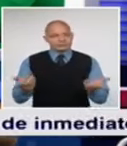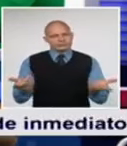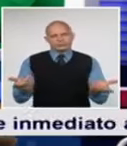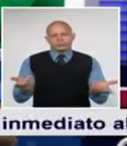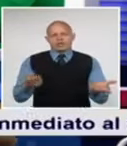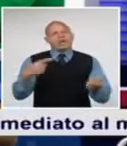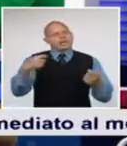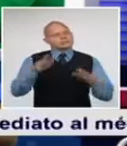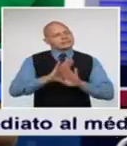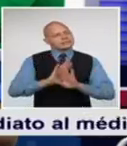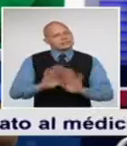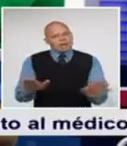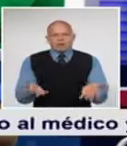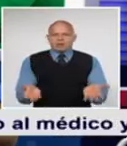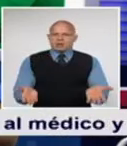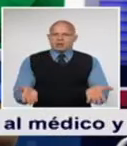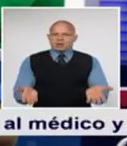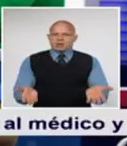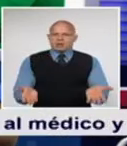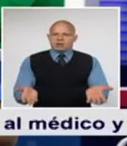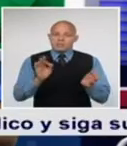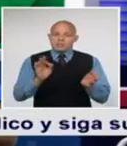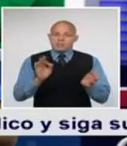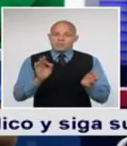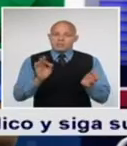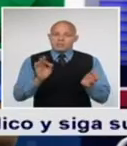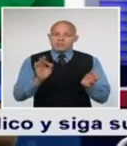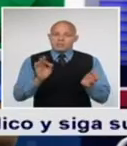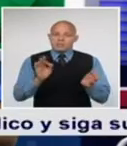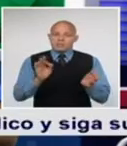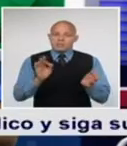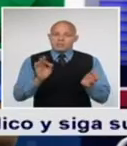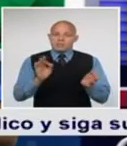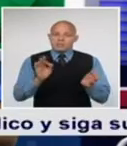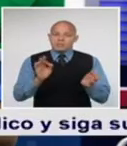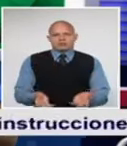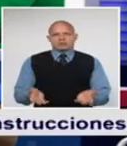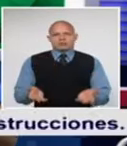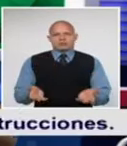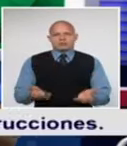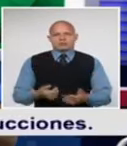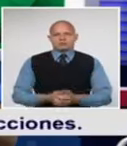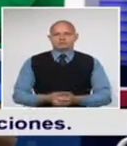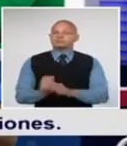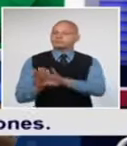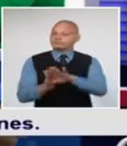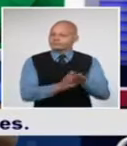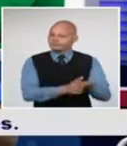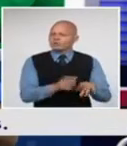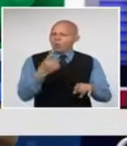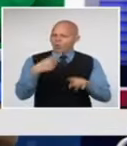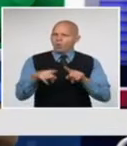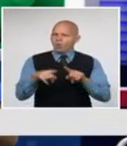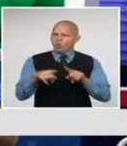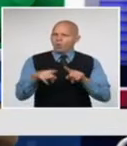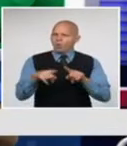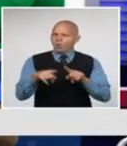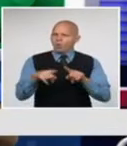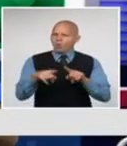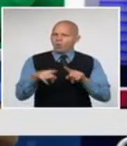modificarse para que se logre controlar la pandemia. Y finalmente vamos a ver la curva